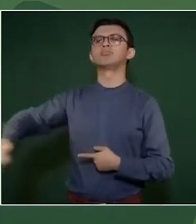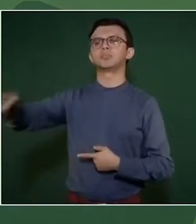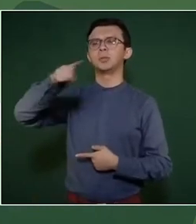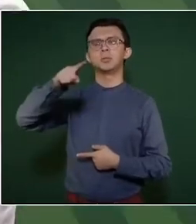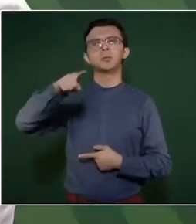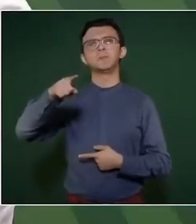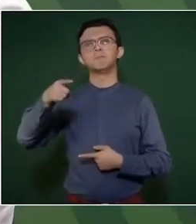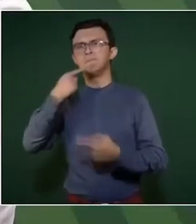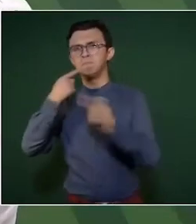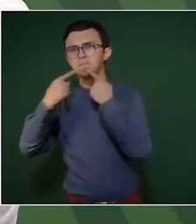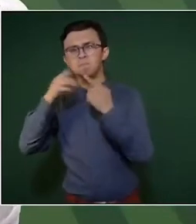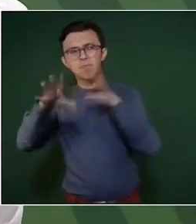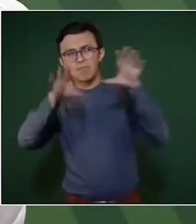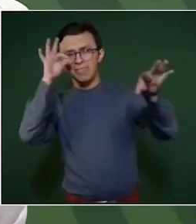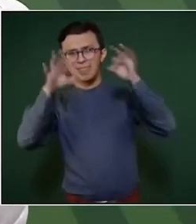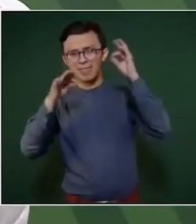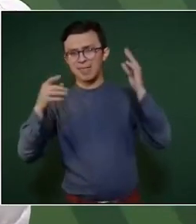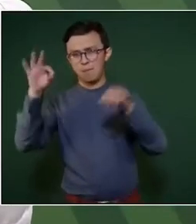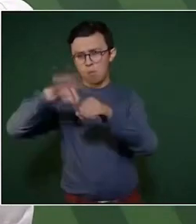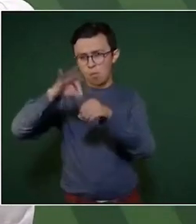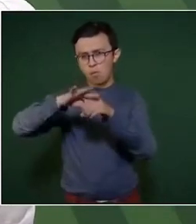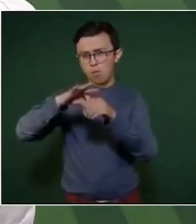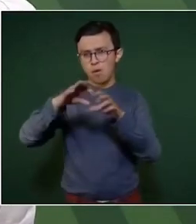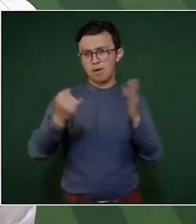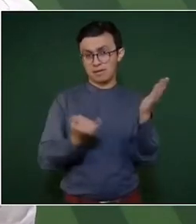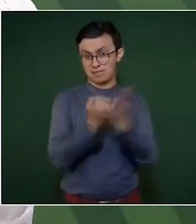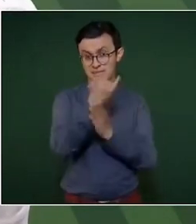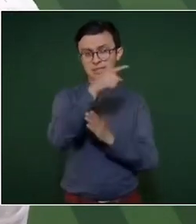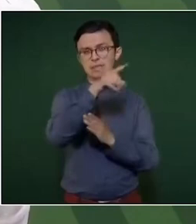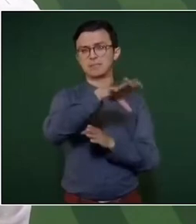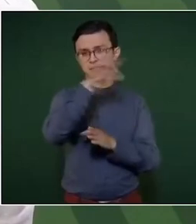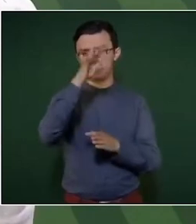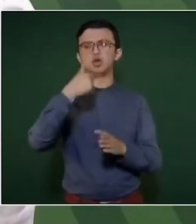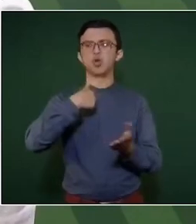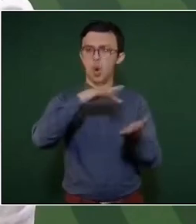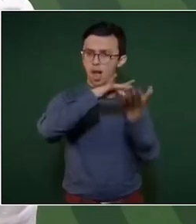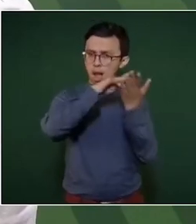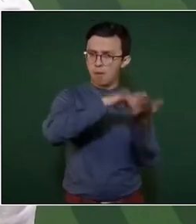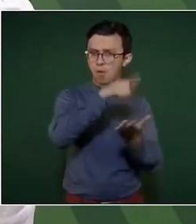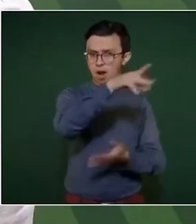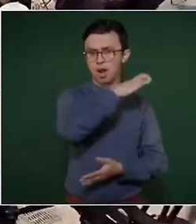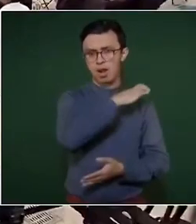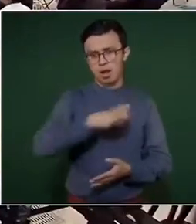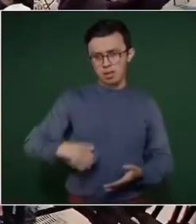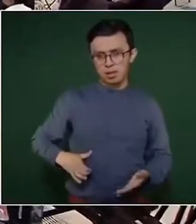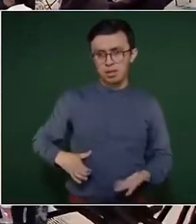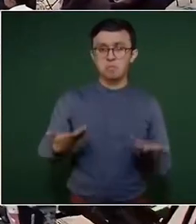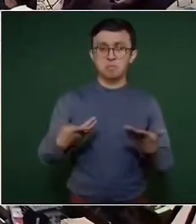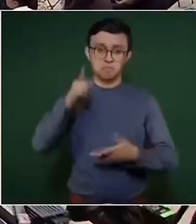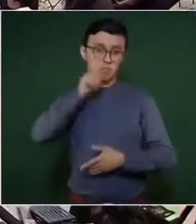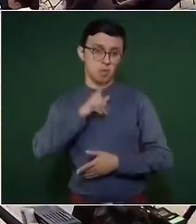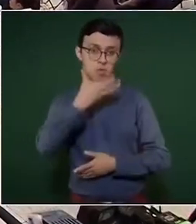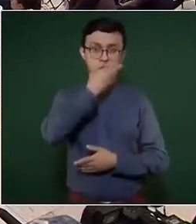elija con este método. A ese voy a apoyar, mujer o hombre,